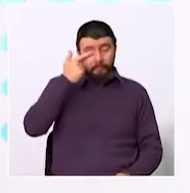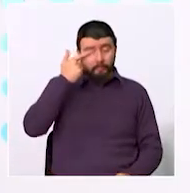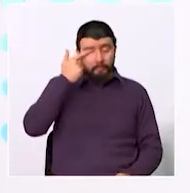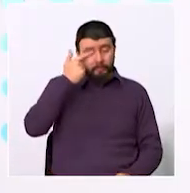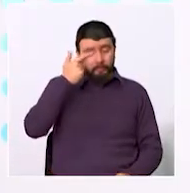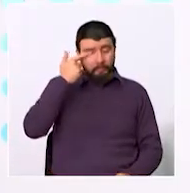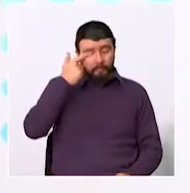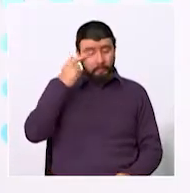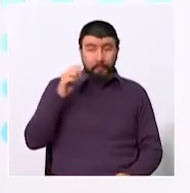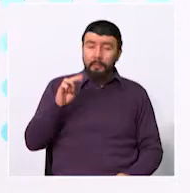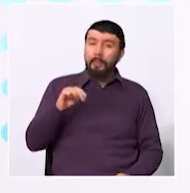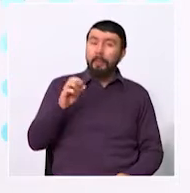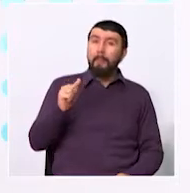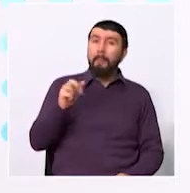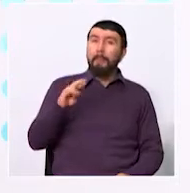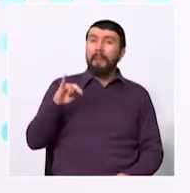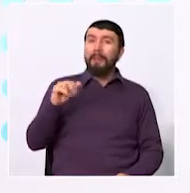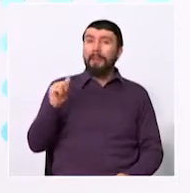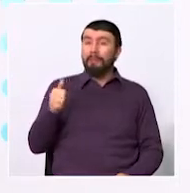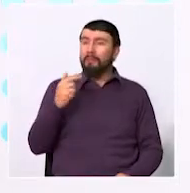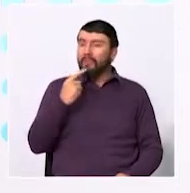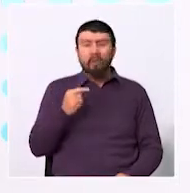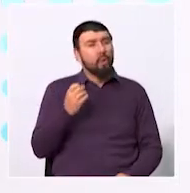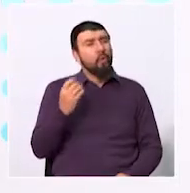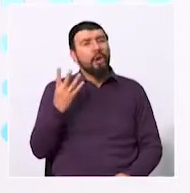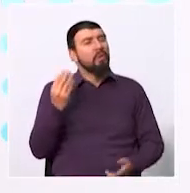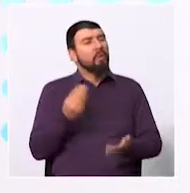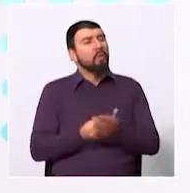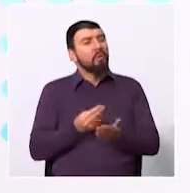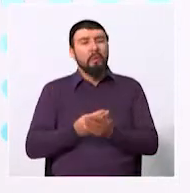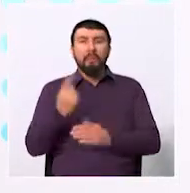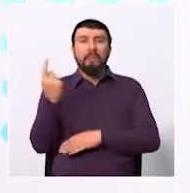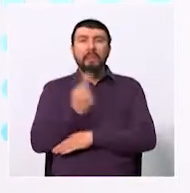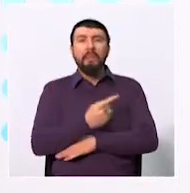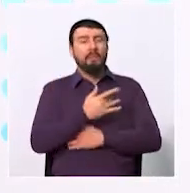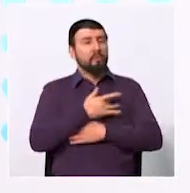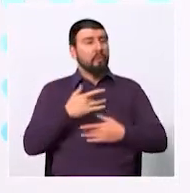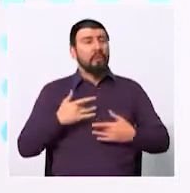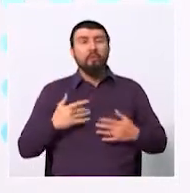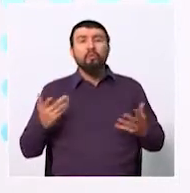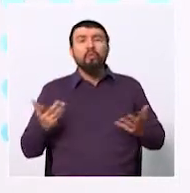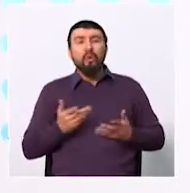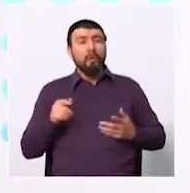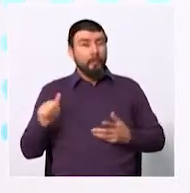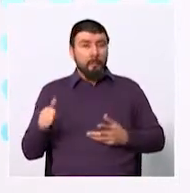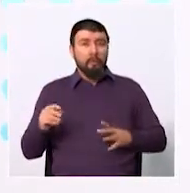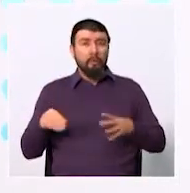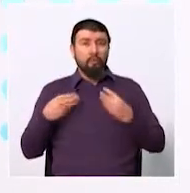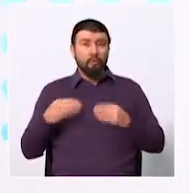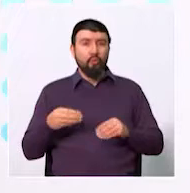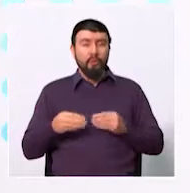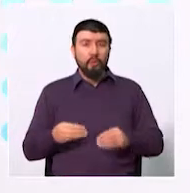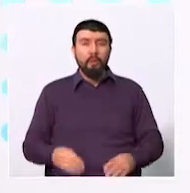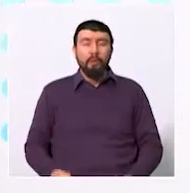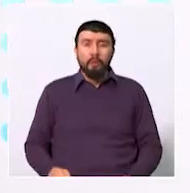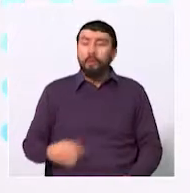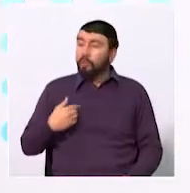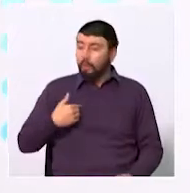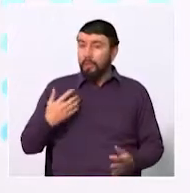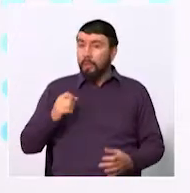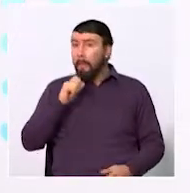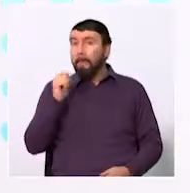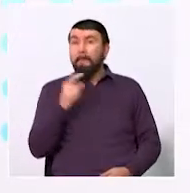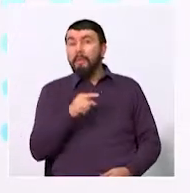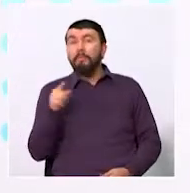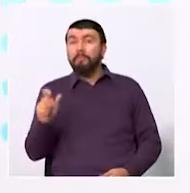teresa gómez buenas tardes que cuesta un día para tu salud y dónde es soy de tuluá le agrego esta pregunta de lidia